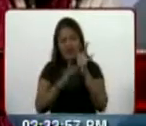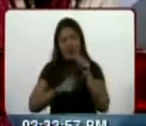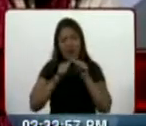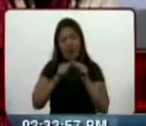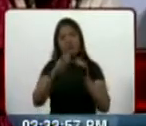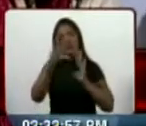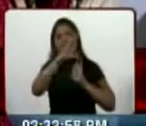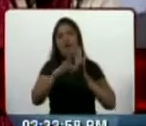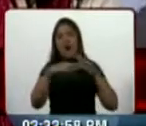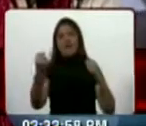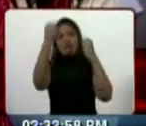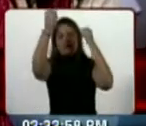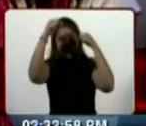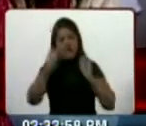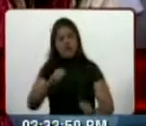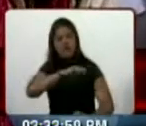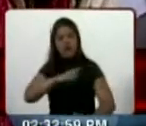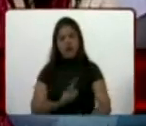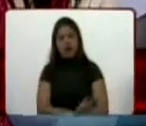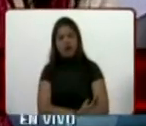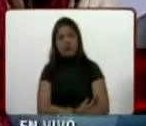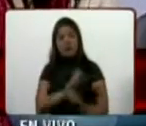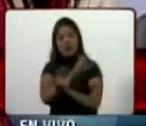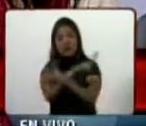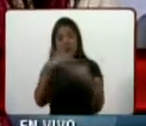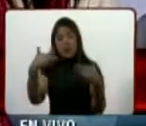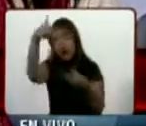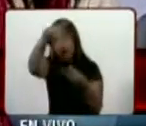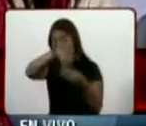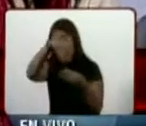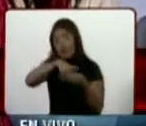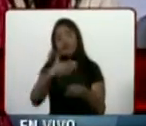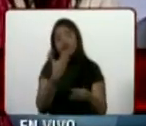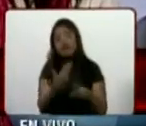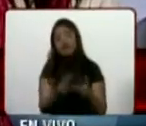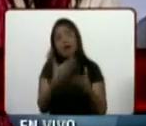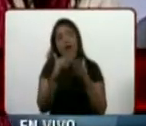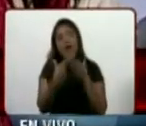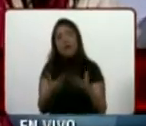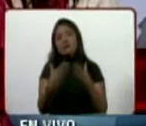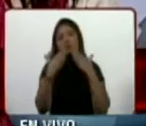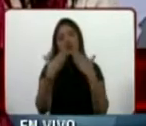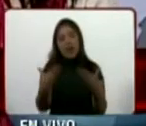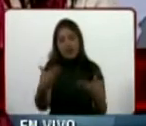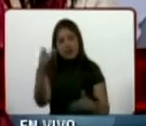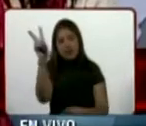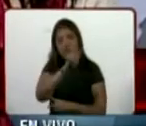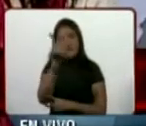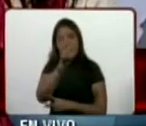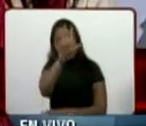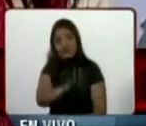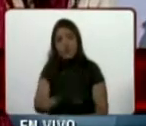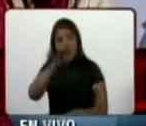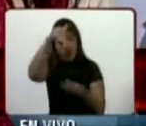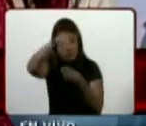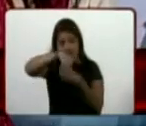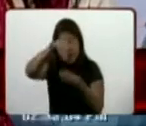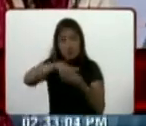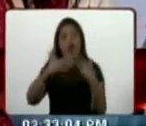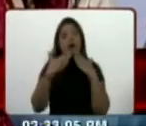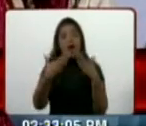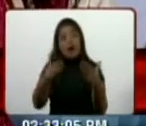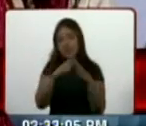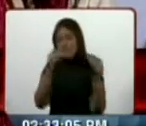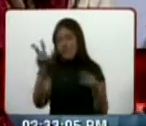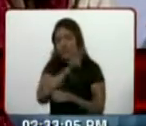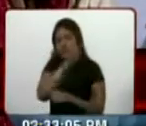viva, fuerte, más que nunca, 18 elecciones. Gracias a toda Venezuela por haber votado y gracias a toda